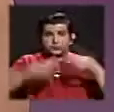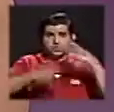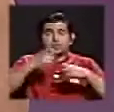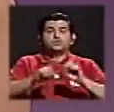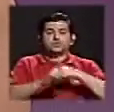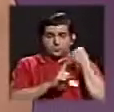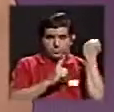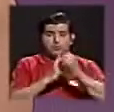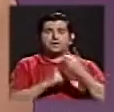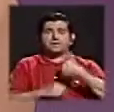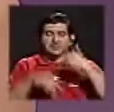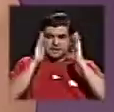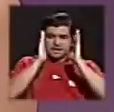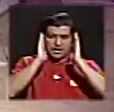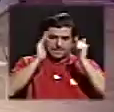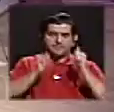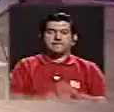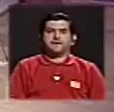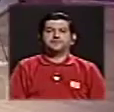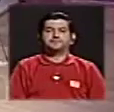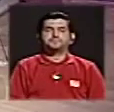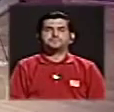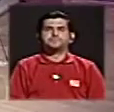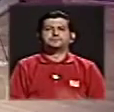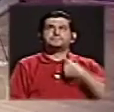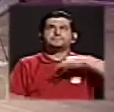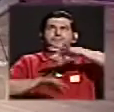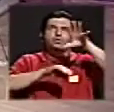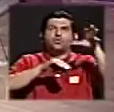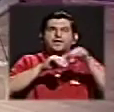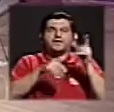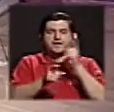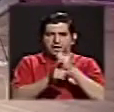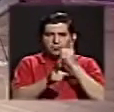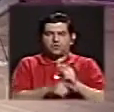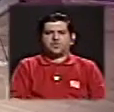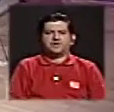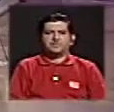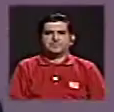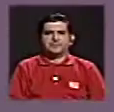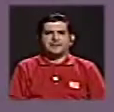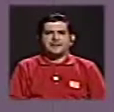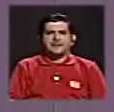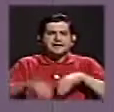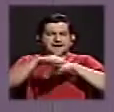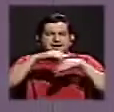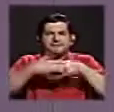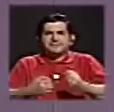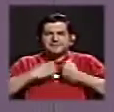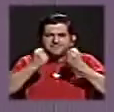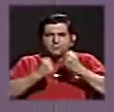en nuestra sociedad que tenemos que atender. Yo a eso le agregaría que efectivamente los fundamentalismos